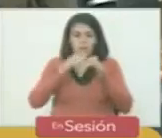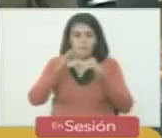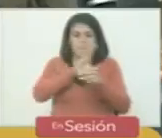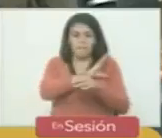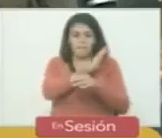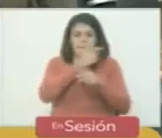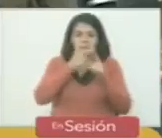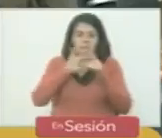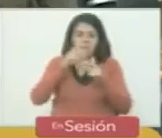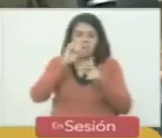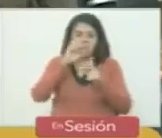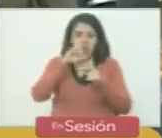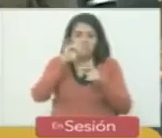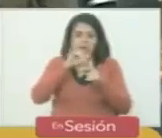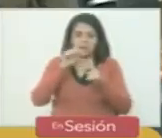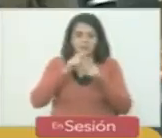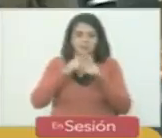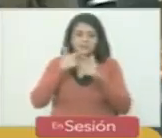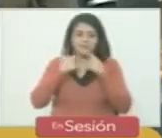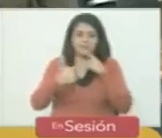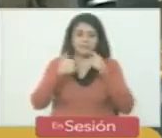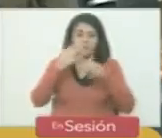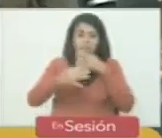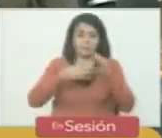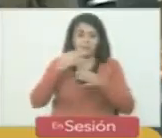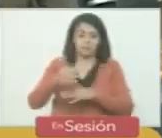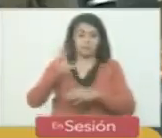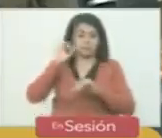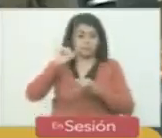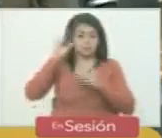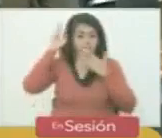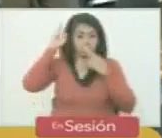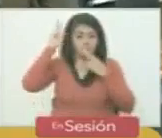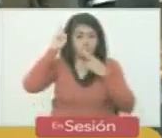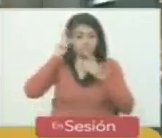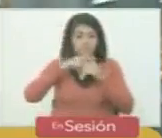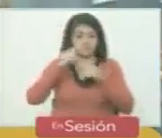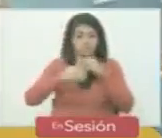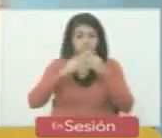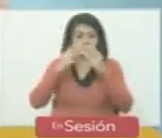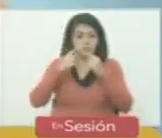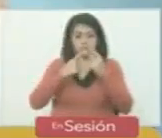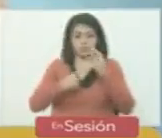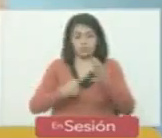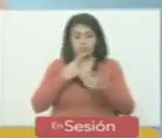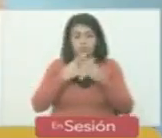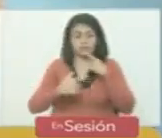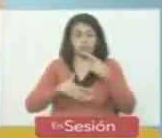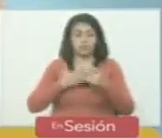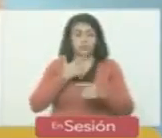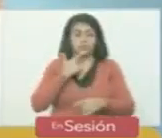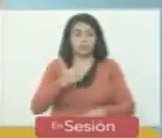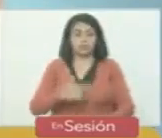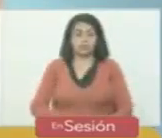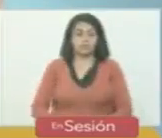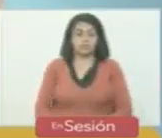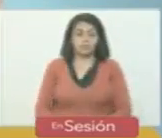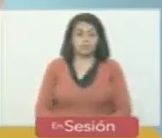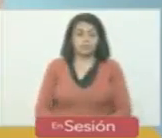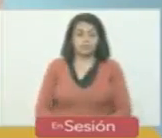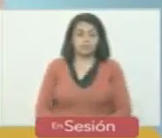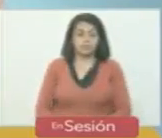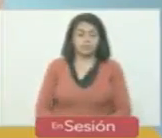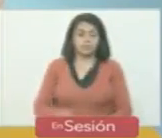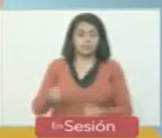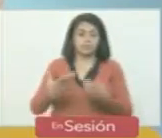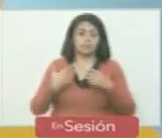capitán en el Orza, como nos los contaban los propios indígenas Cuiva. Son muchas cosas las que se pudiera decir. Que nos dio